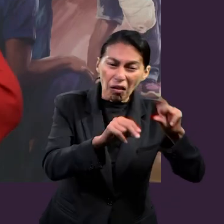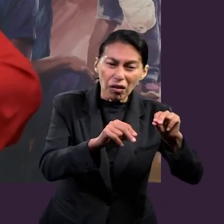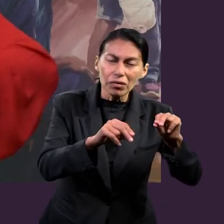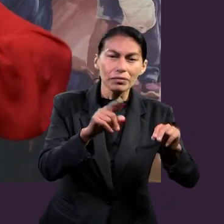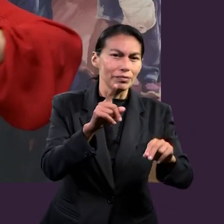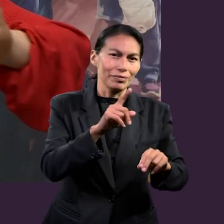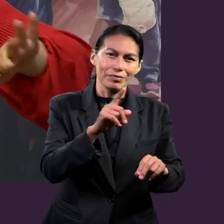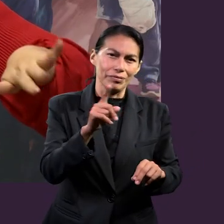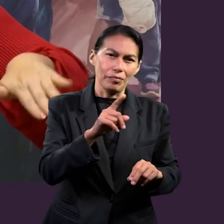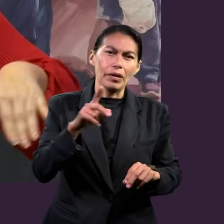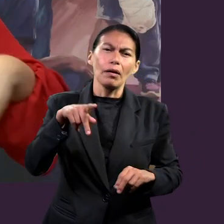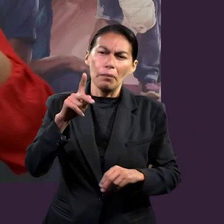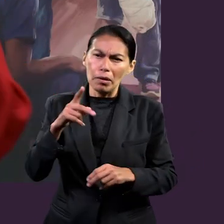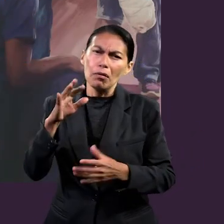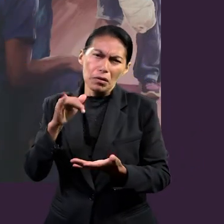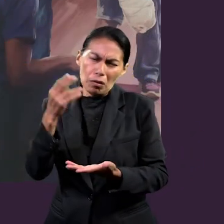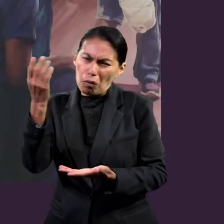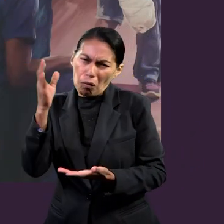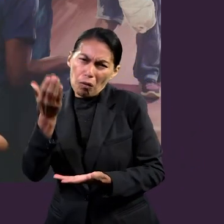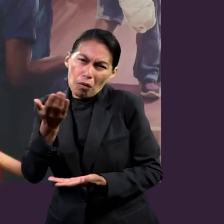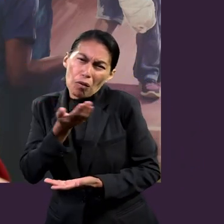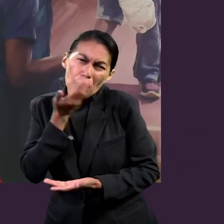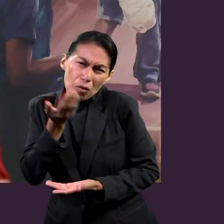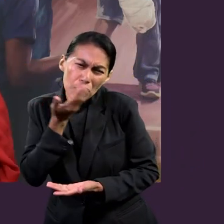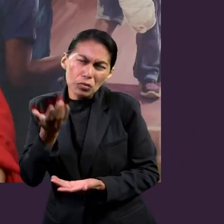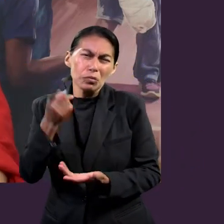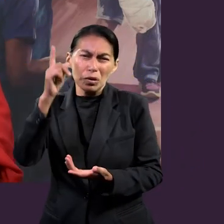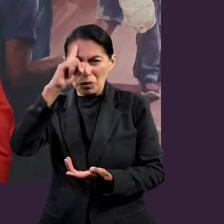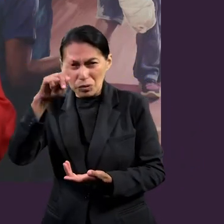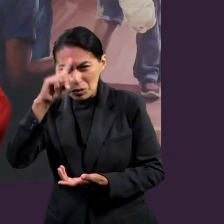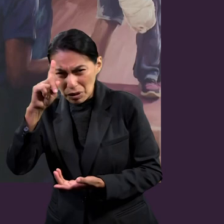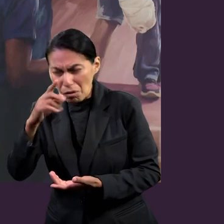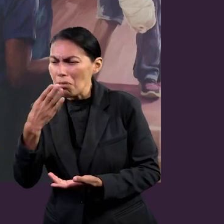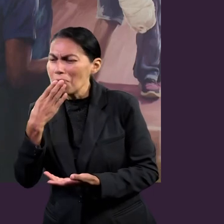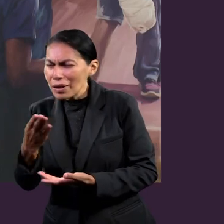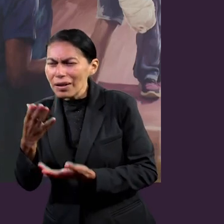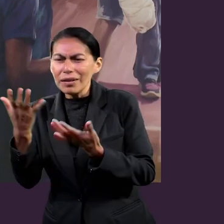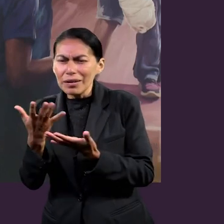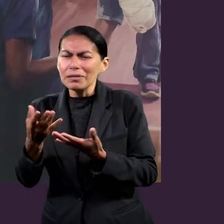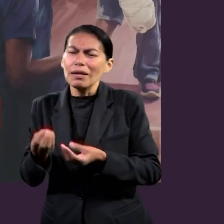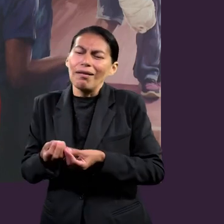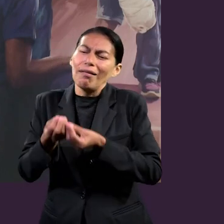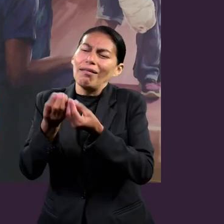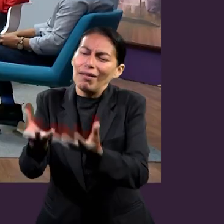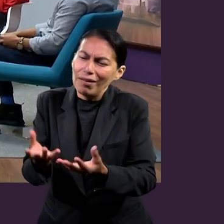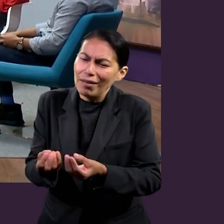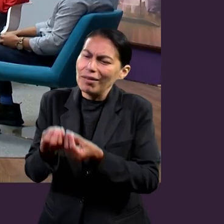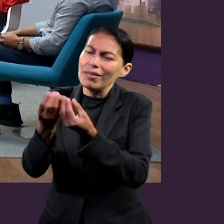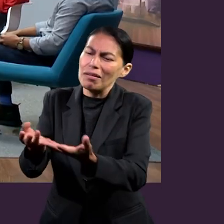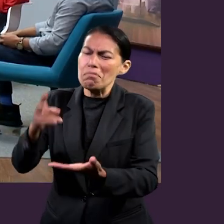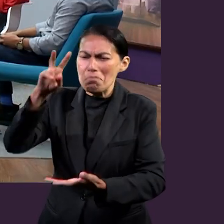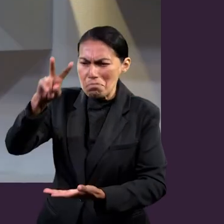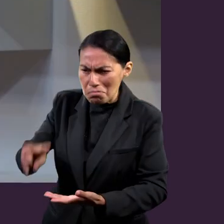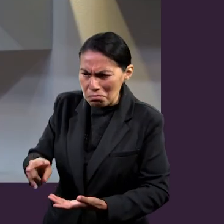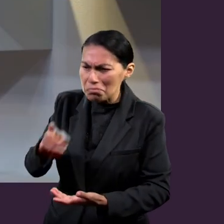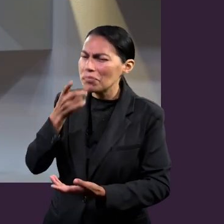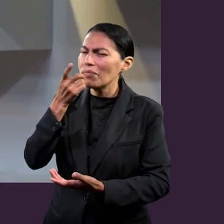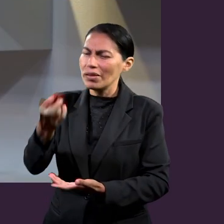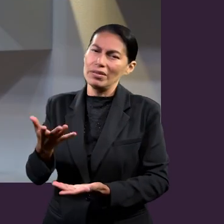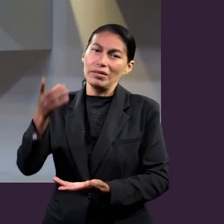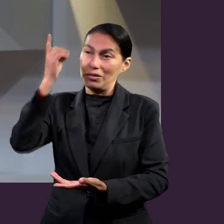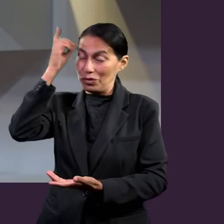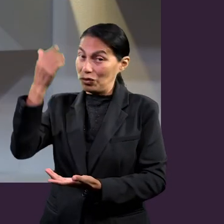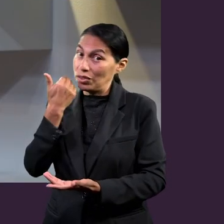no, sino dice, deja esto negativo, pero aquí está lo positivo que puedes hacer cuando conoces a Jesús. otras palabras, Él muestra el